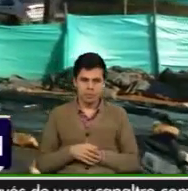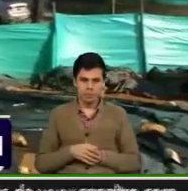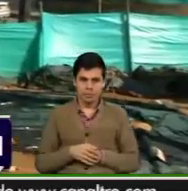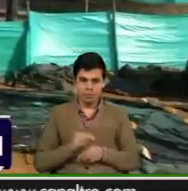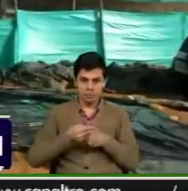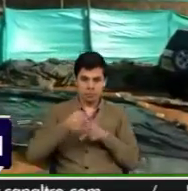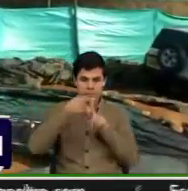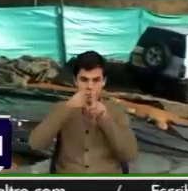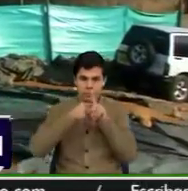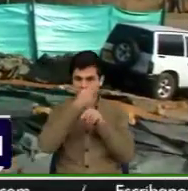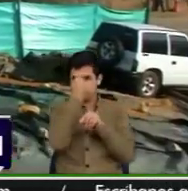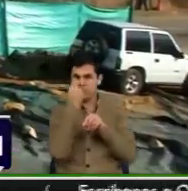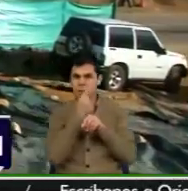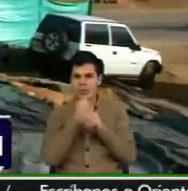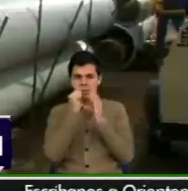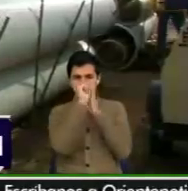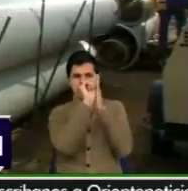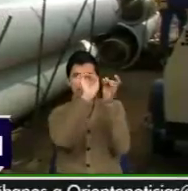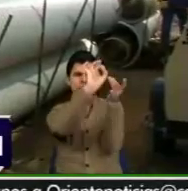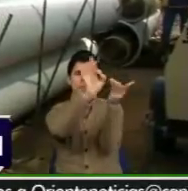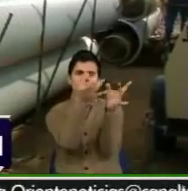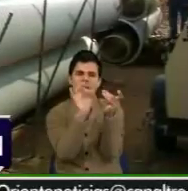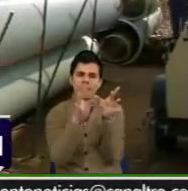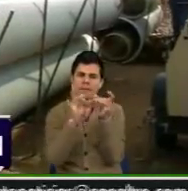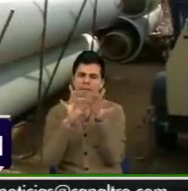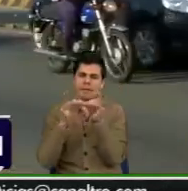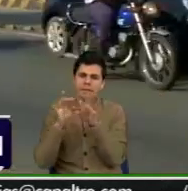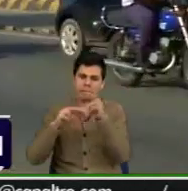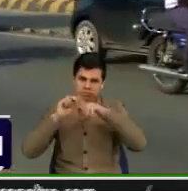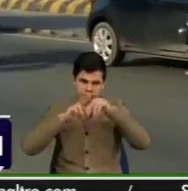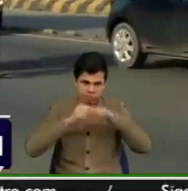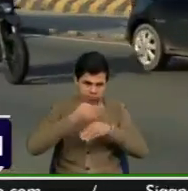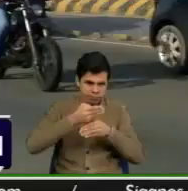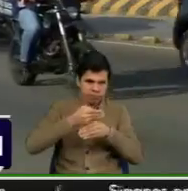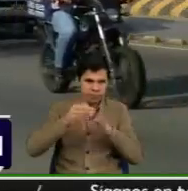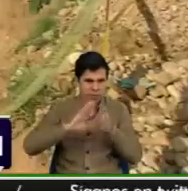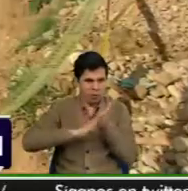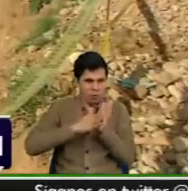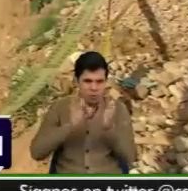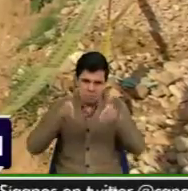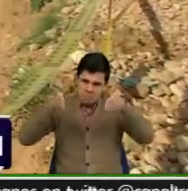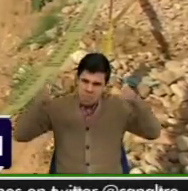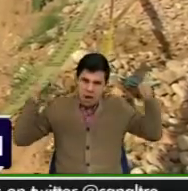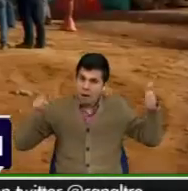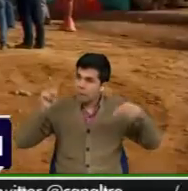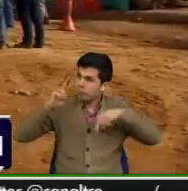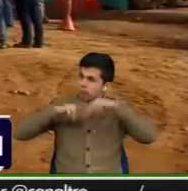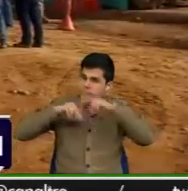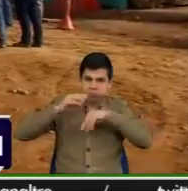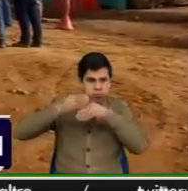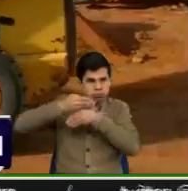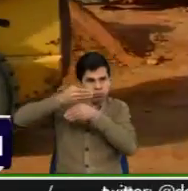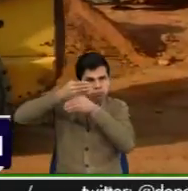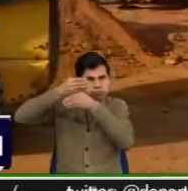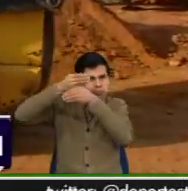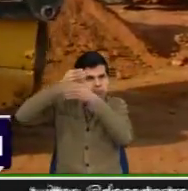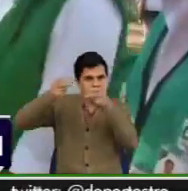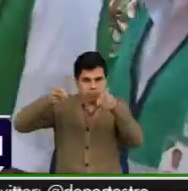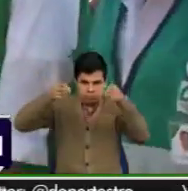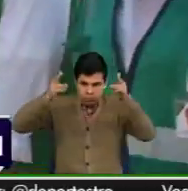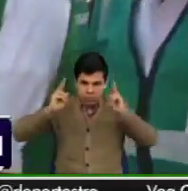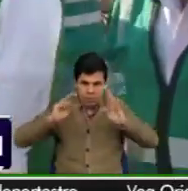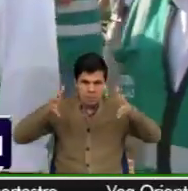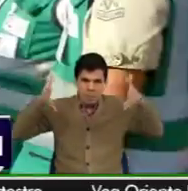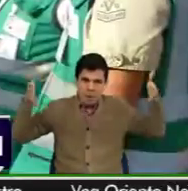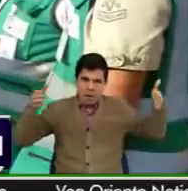En septiembre se definirá el nuevo cronograma de las obras de ampliación de la autopista de Florida Blanca y la construcción del viaducto de la Unión. Según el